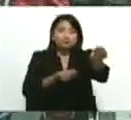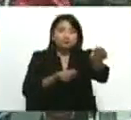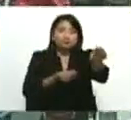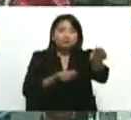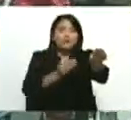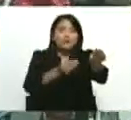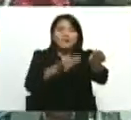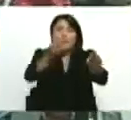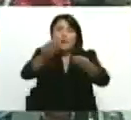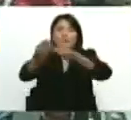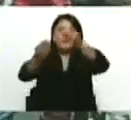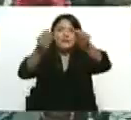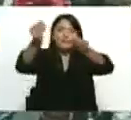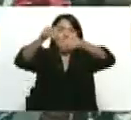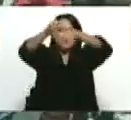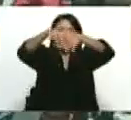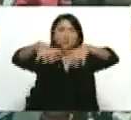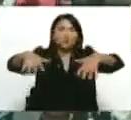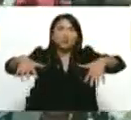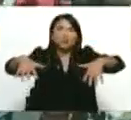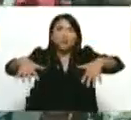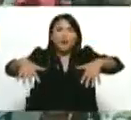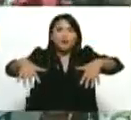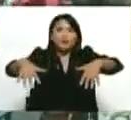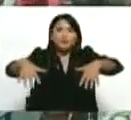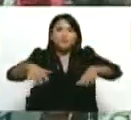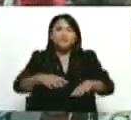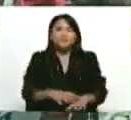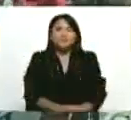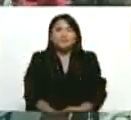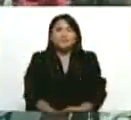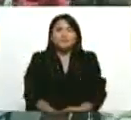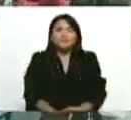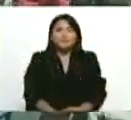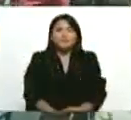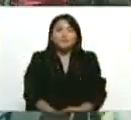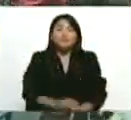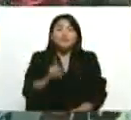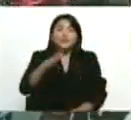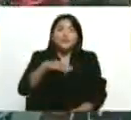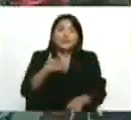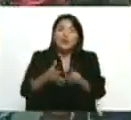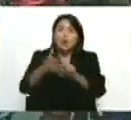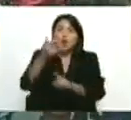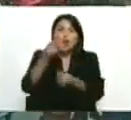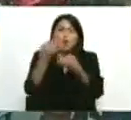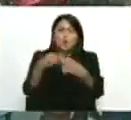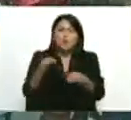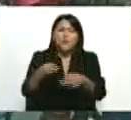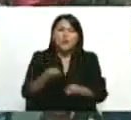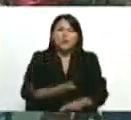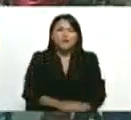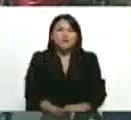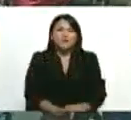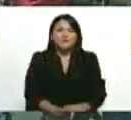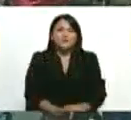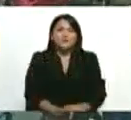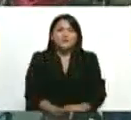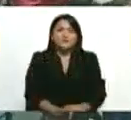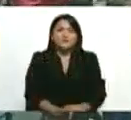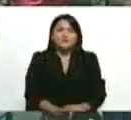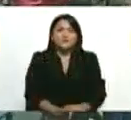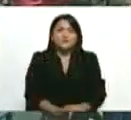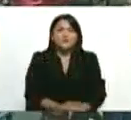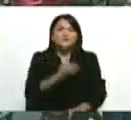va funcionando un sistema que tiene que llegar un momento en que su desarrollo sea absolutamente normal. Que las cosas extraordinarias